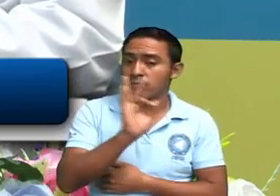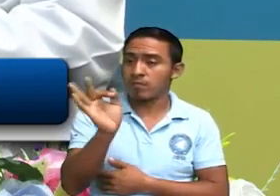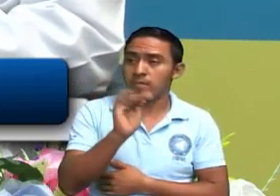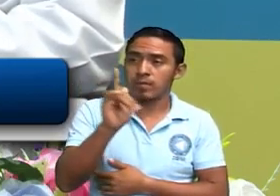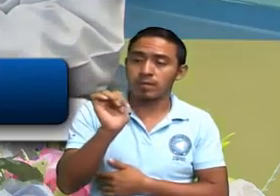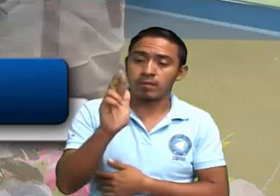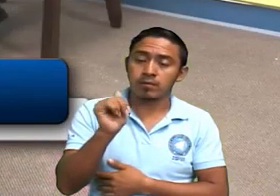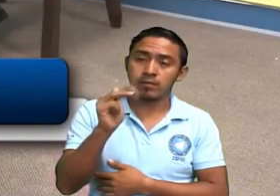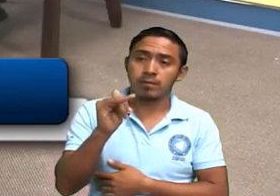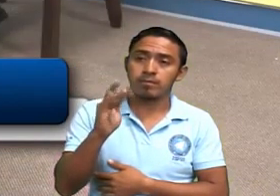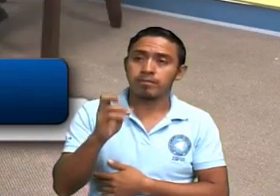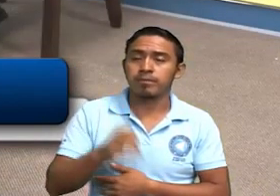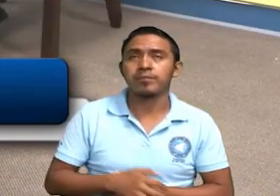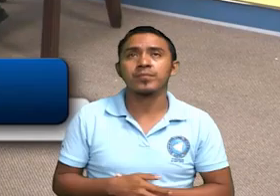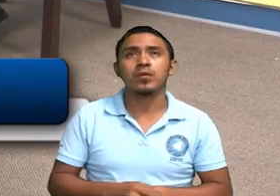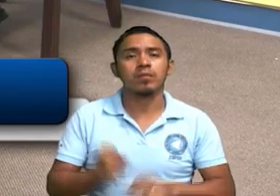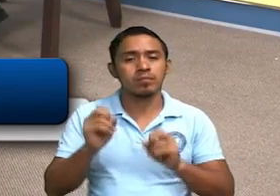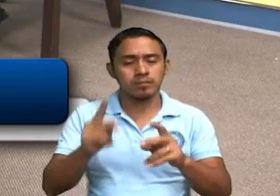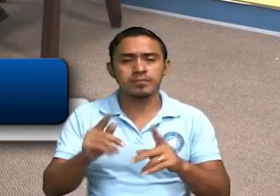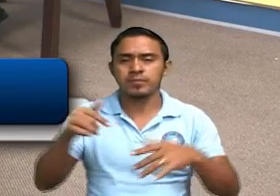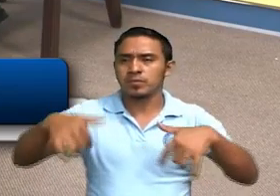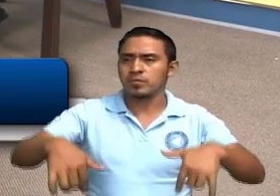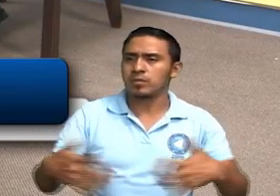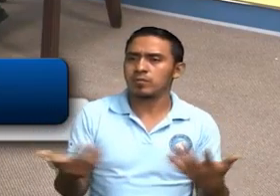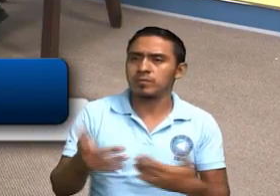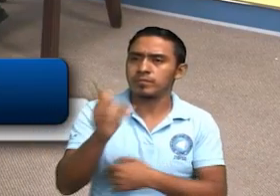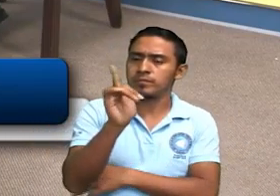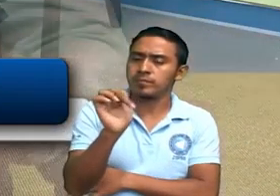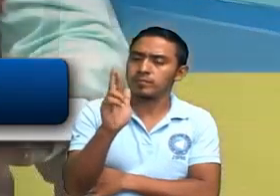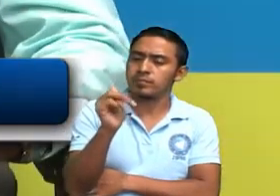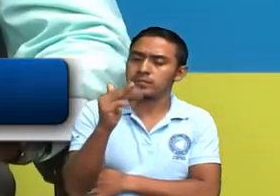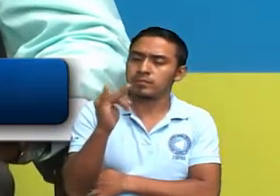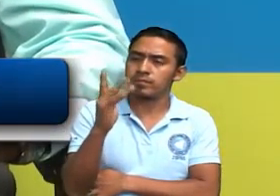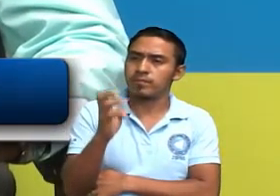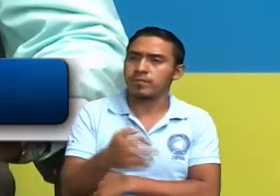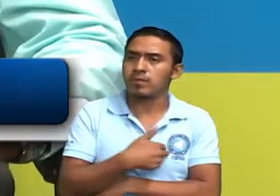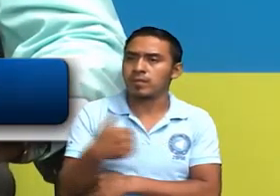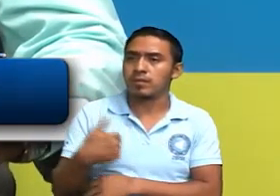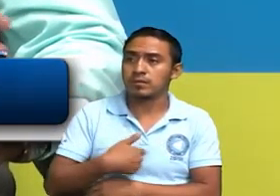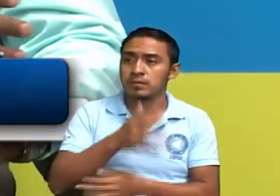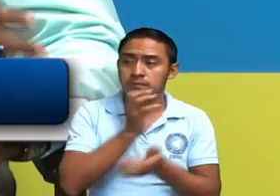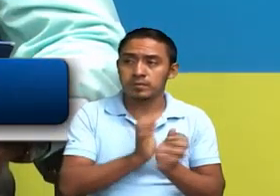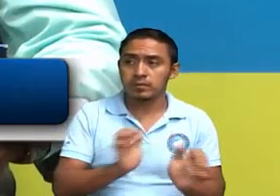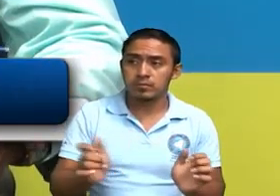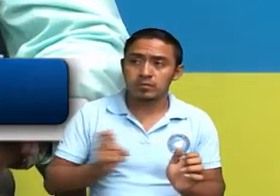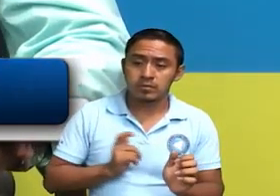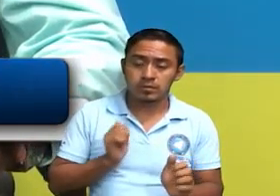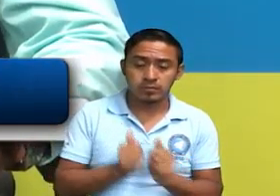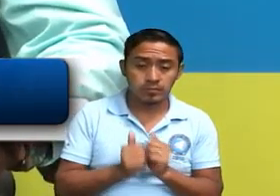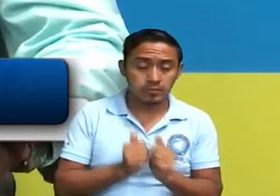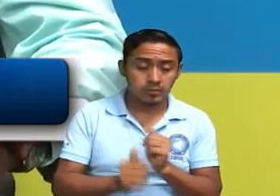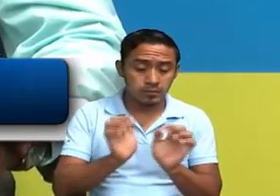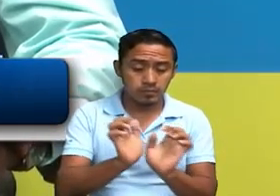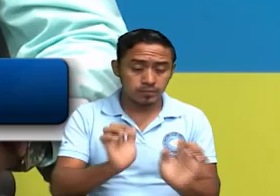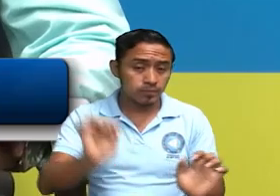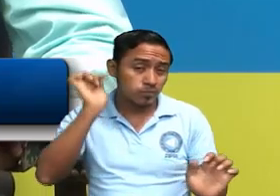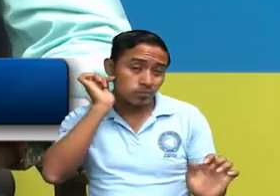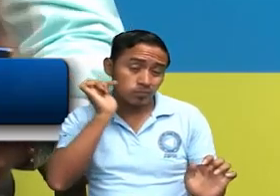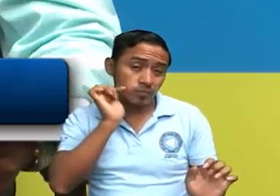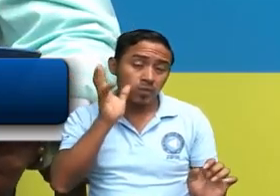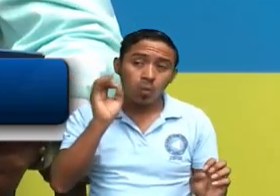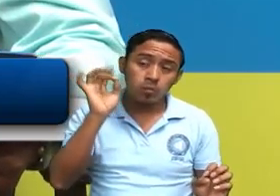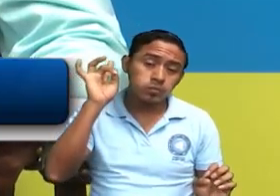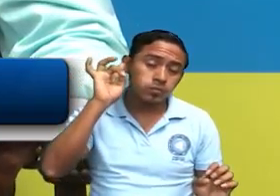otro. Hablemos del tratamiento rápidamente, doctor. ¿Qué se hace con niños que, por ejemplo, ya ustedes ya